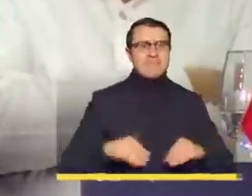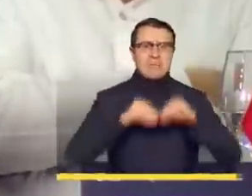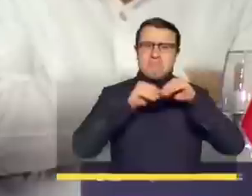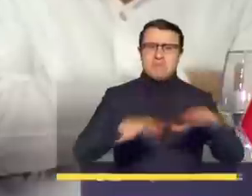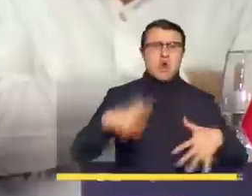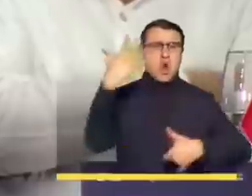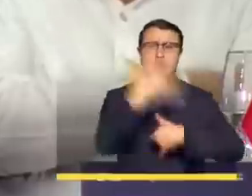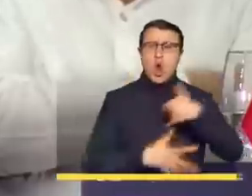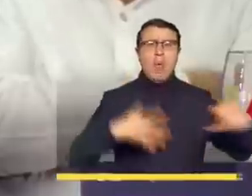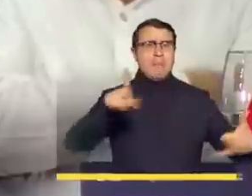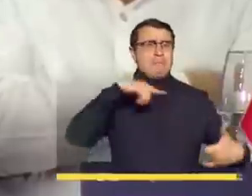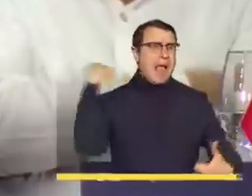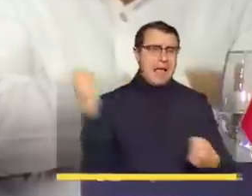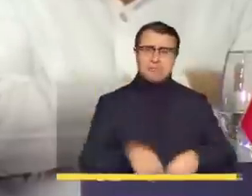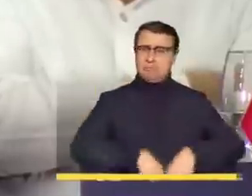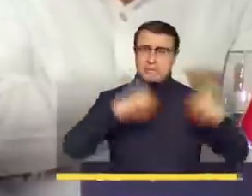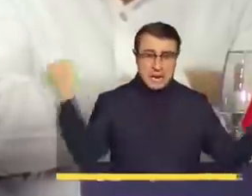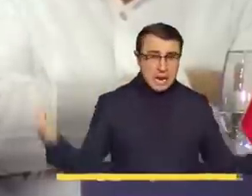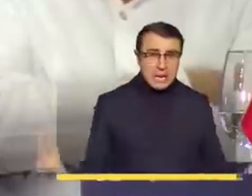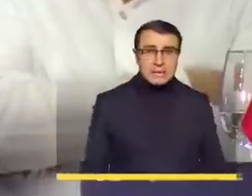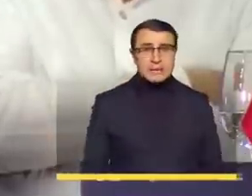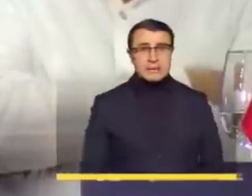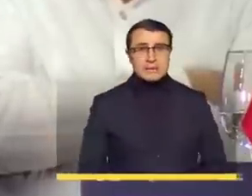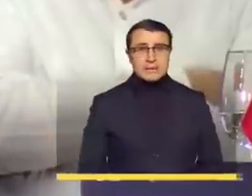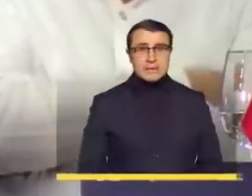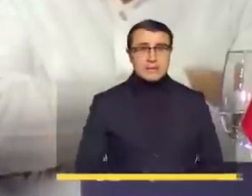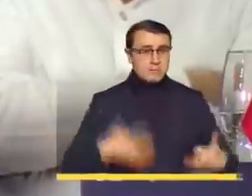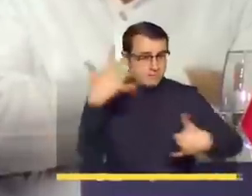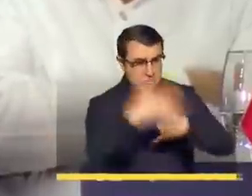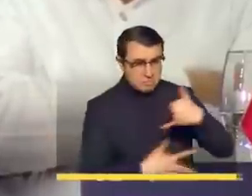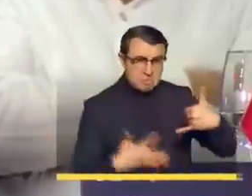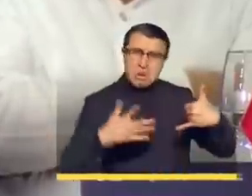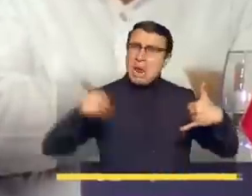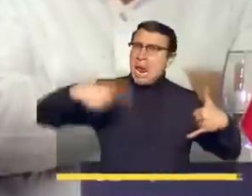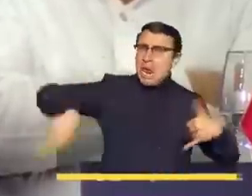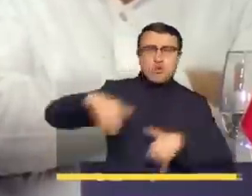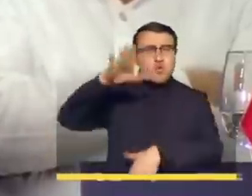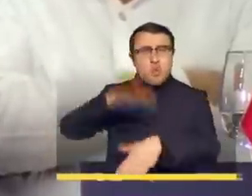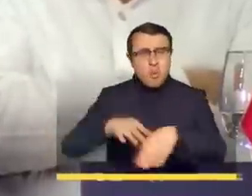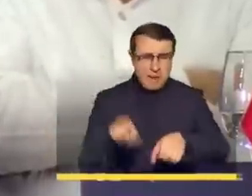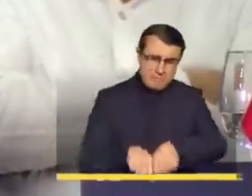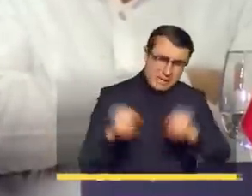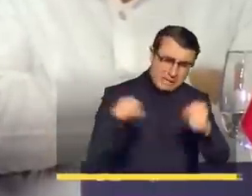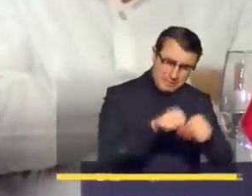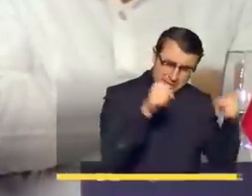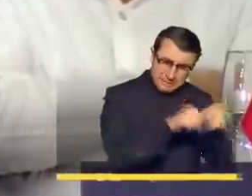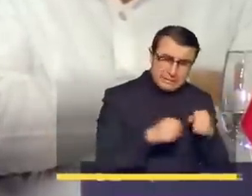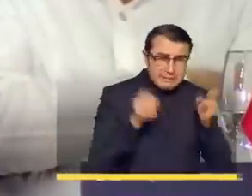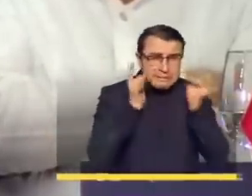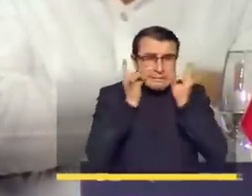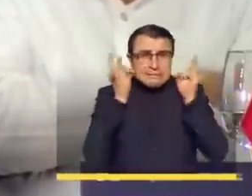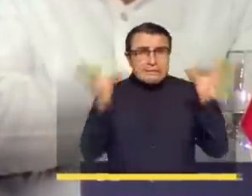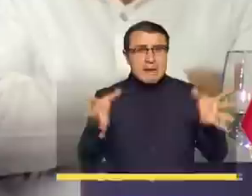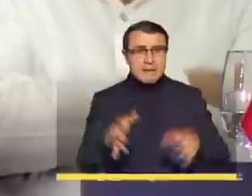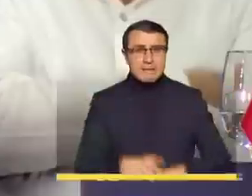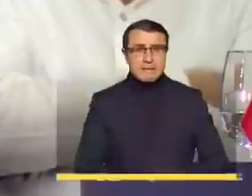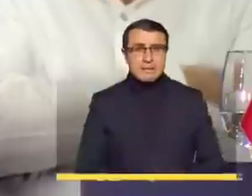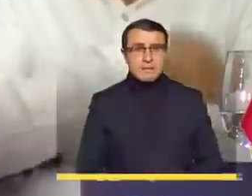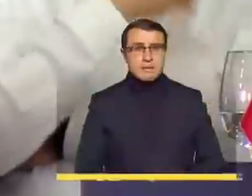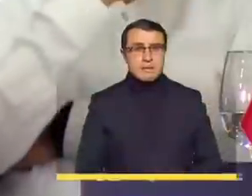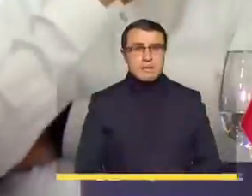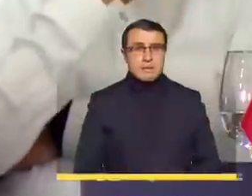a Colombia? ¿Se tiraron nuestro país? ¿Lo dañaron de esa manera? Y todavía bajo